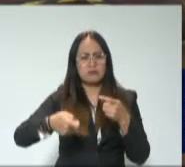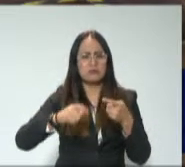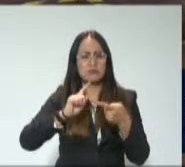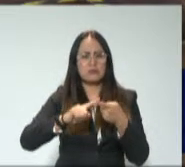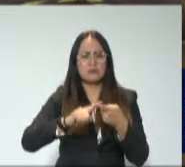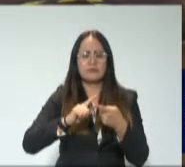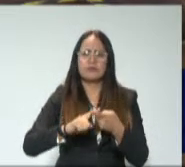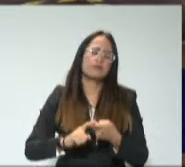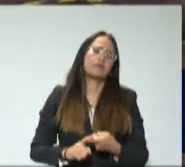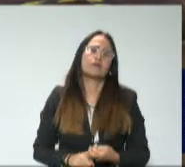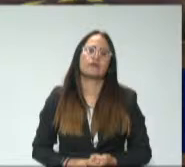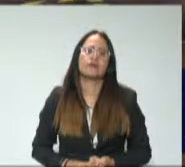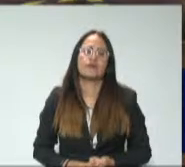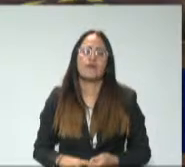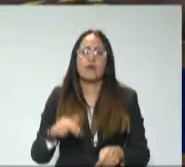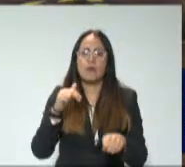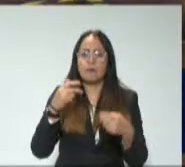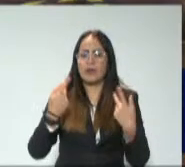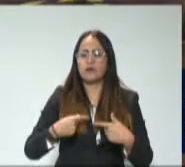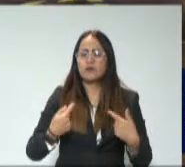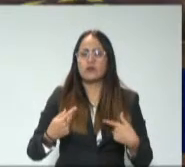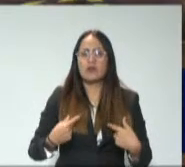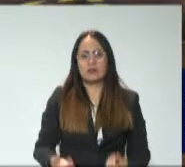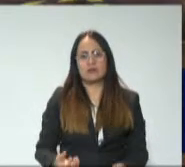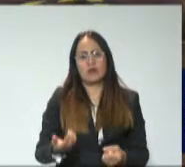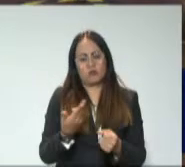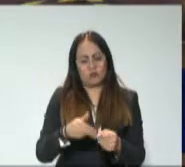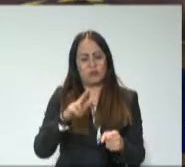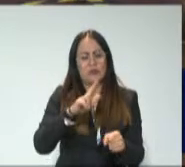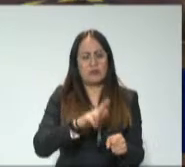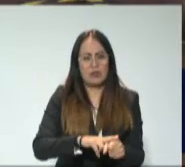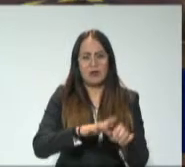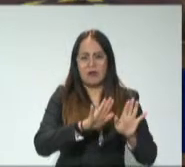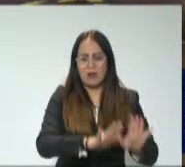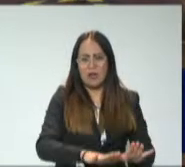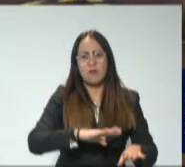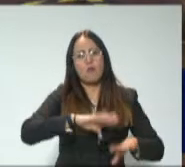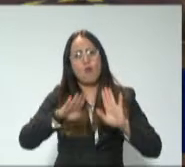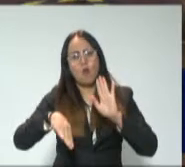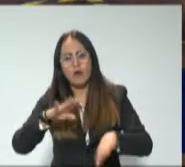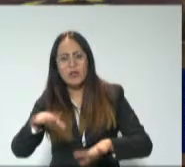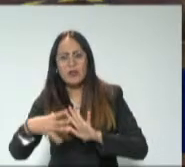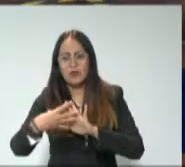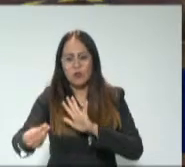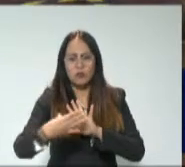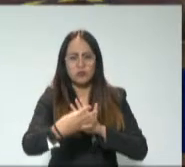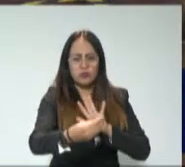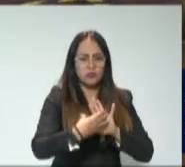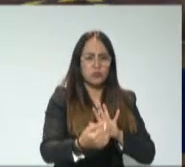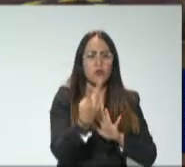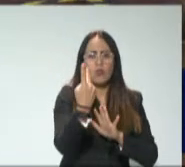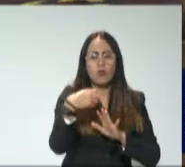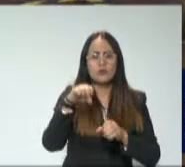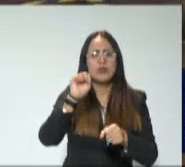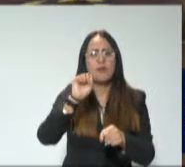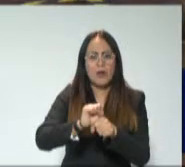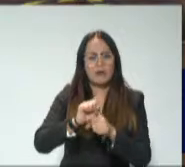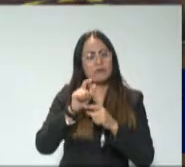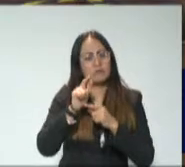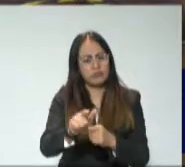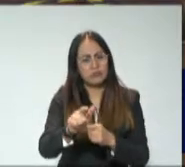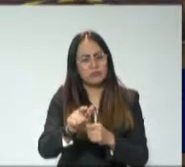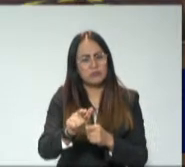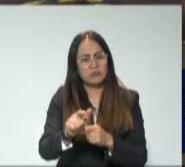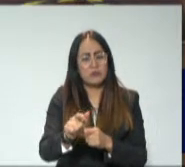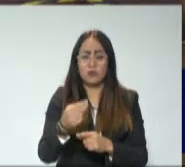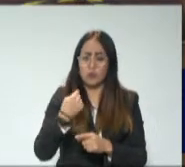sostenida y demostrada en el número de contagios y hospitalizaciones y decesos durante dos semanas seguidas situación que todavía